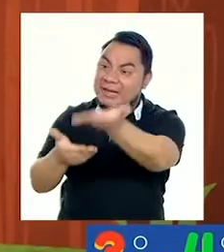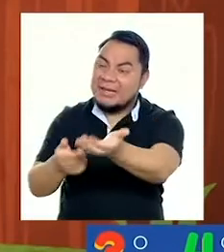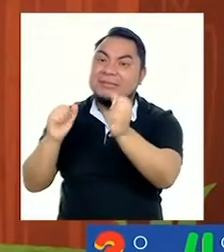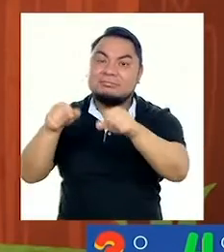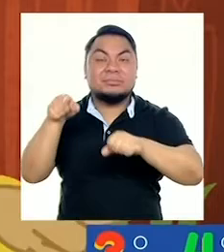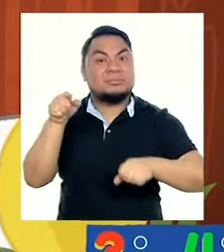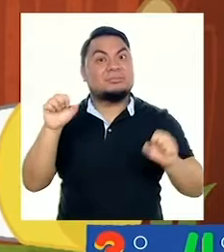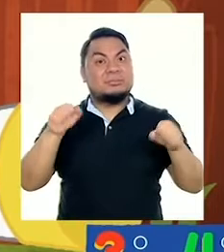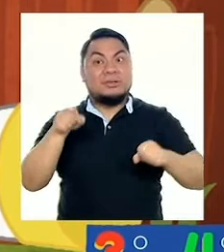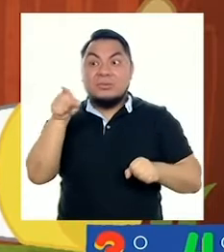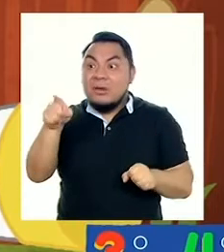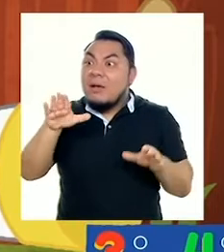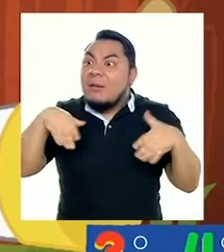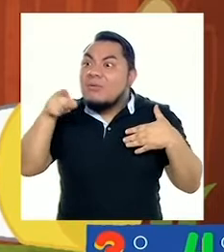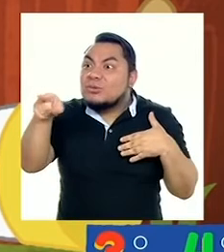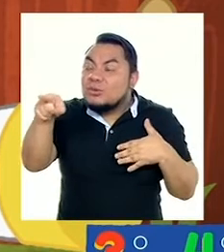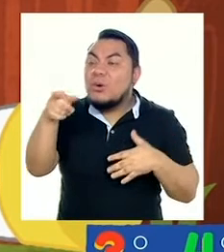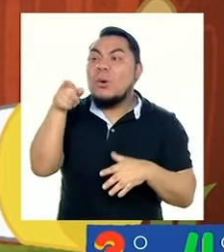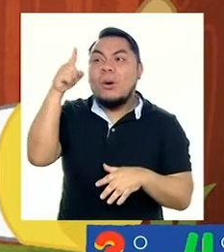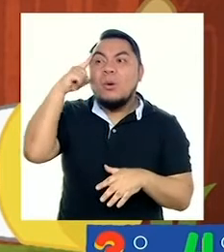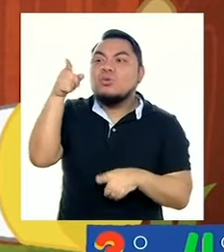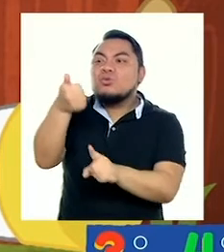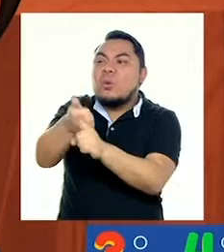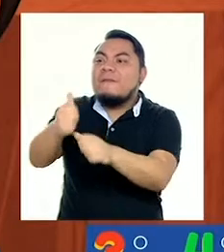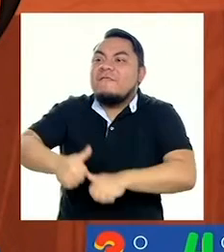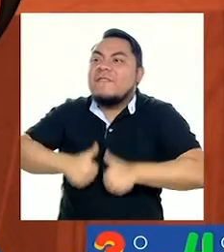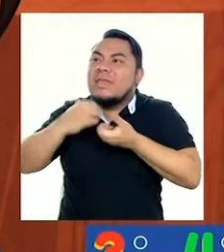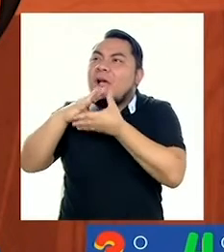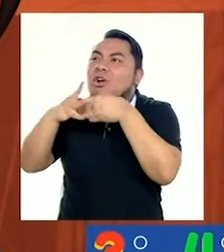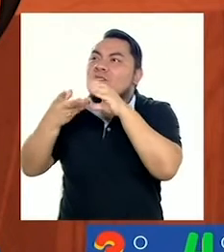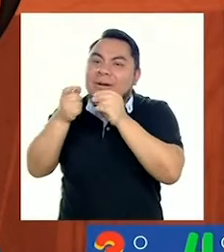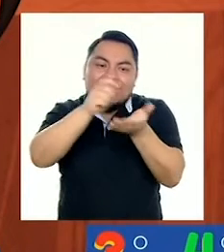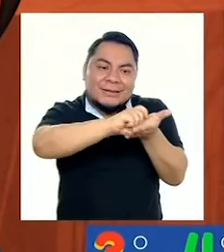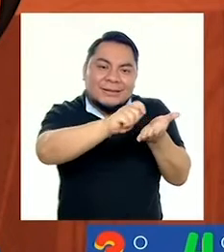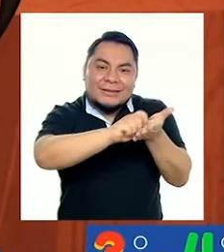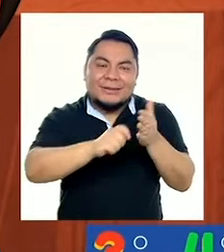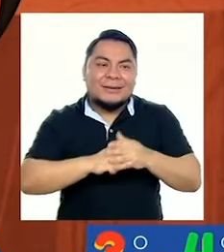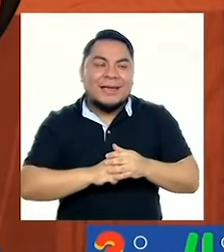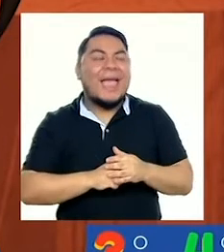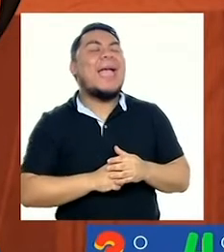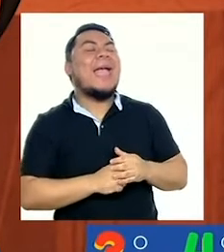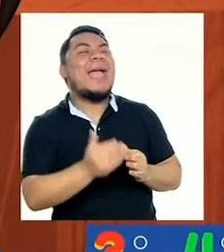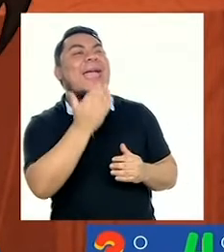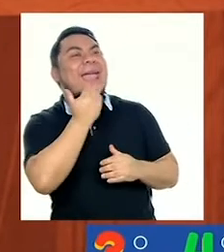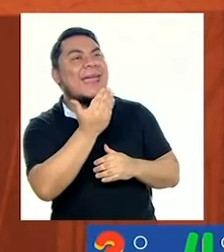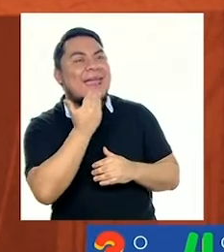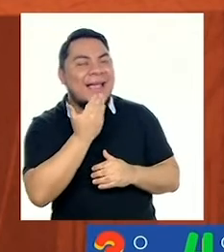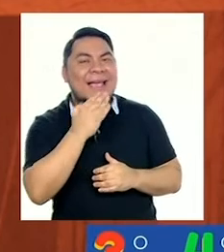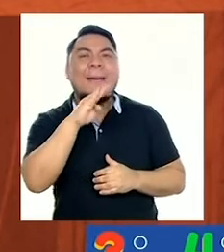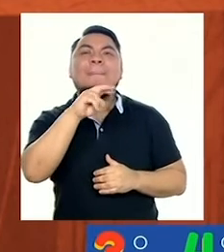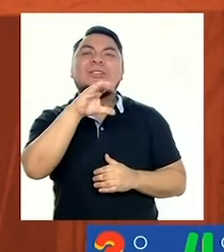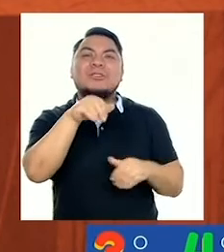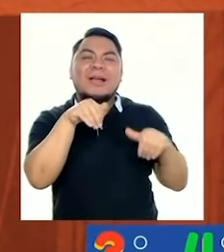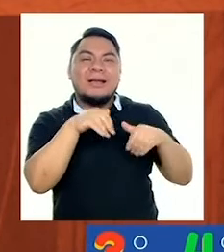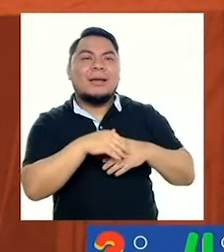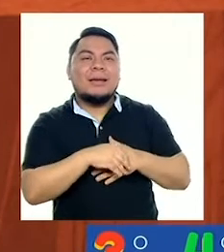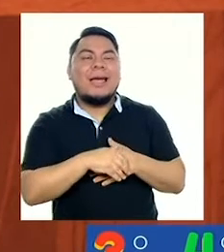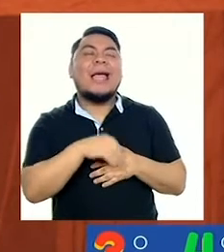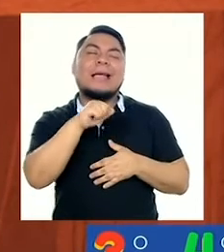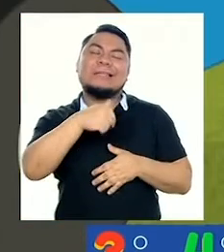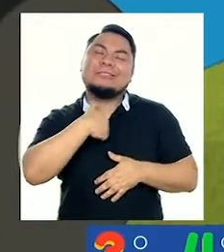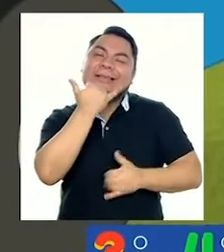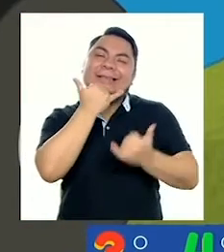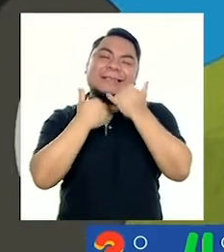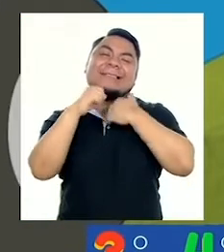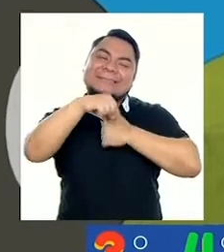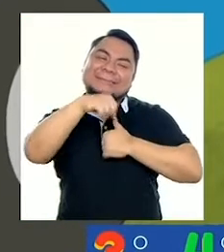Eso es algo que puedes poner en tu autobiografía. Gracias, Bartolo. Y sí, reconozco que me